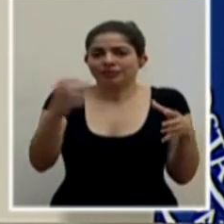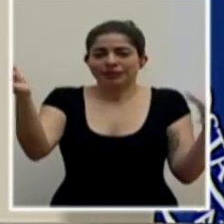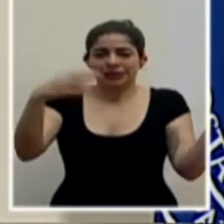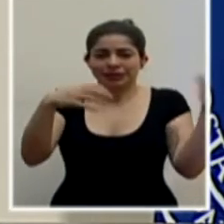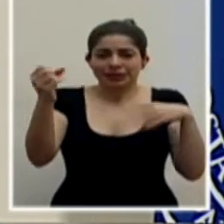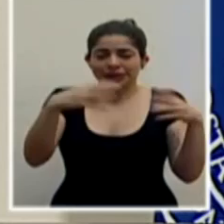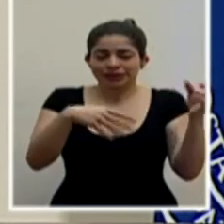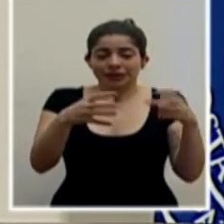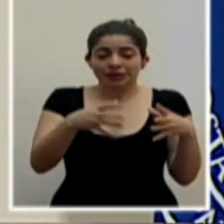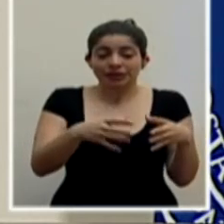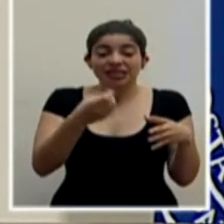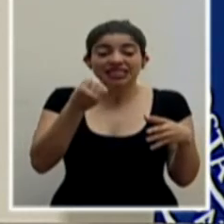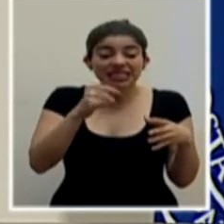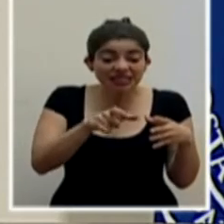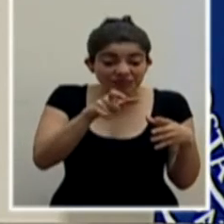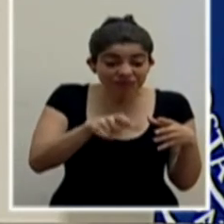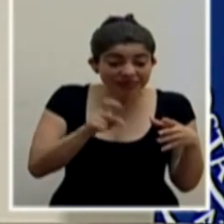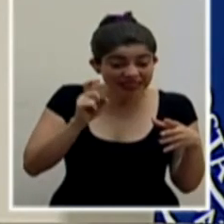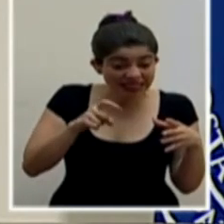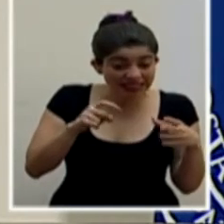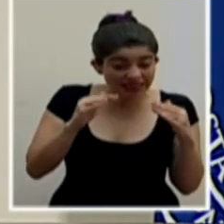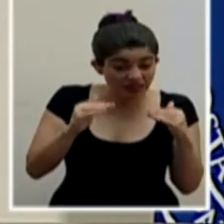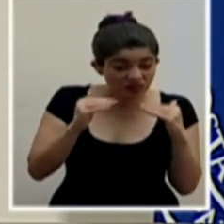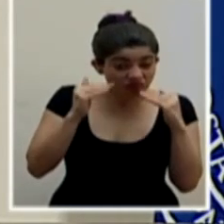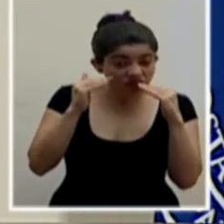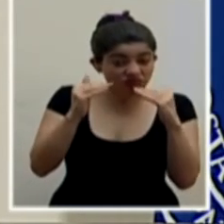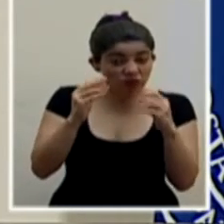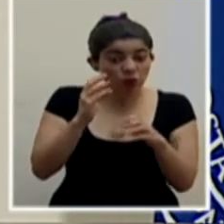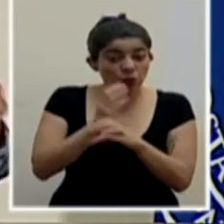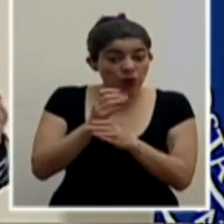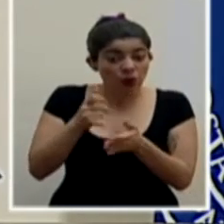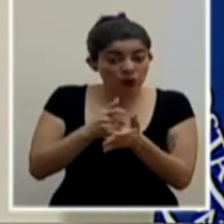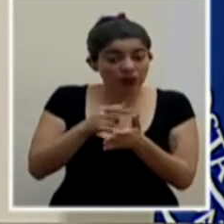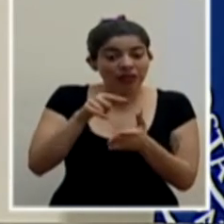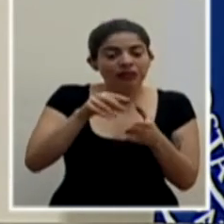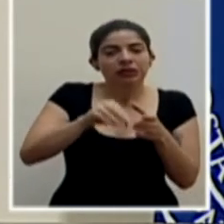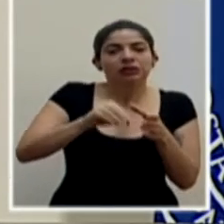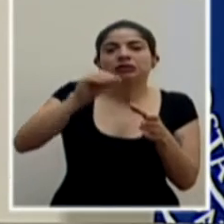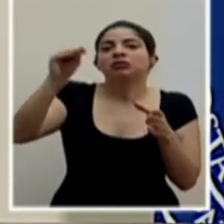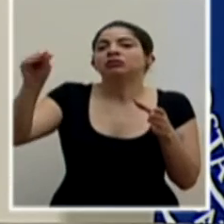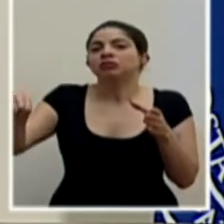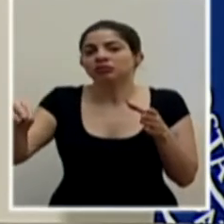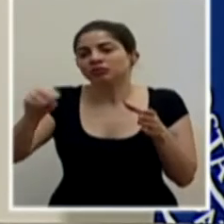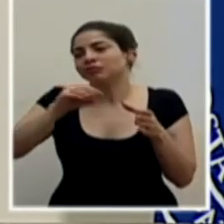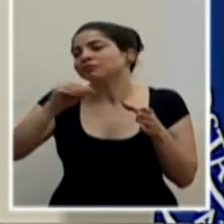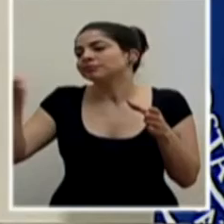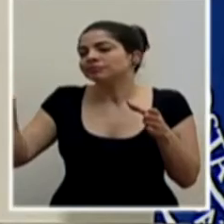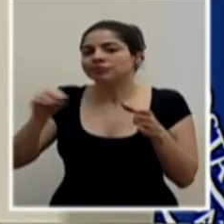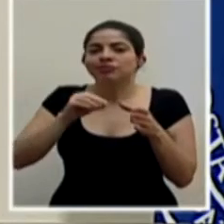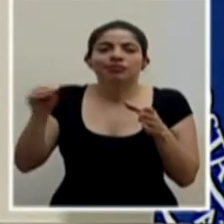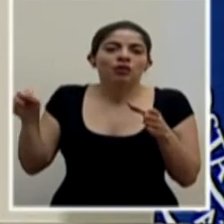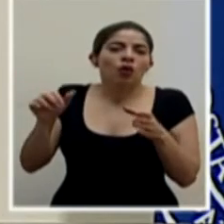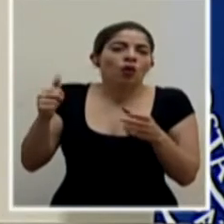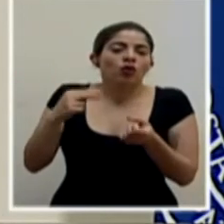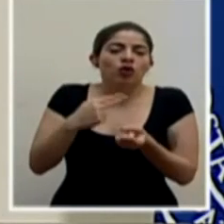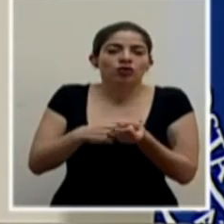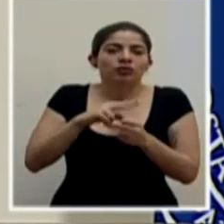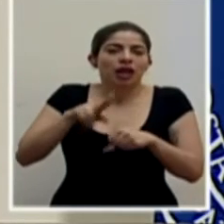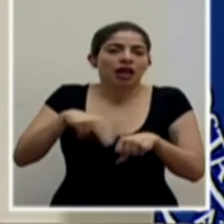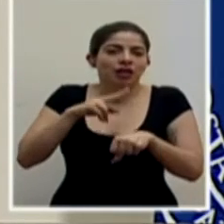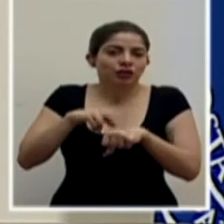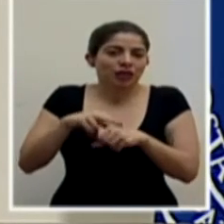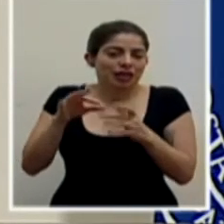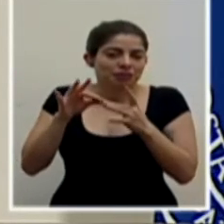una atención mucho más compleja de una UCI, entonces son trasladados a los hospitales nacionales